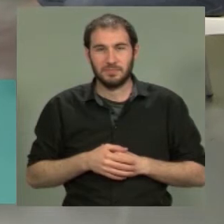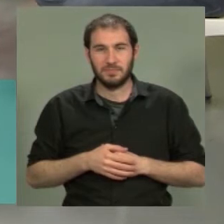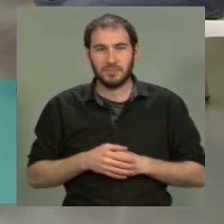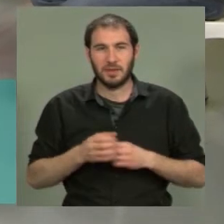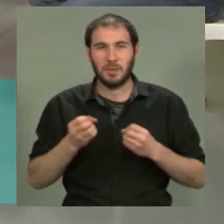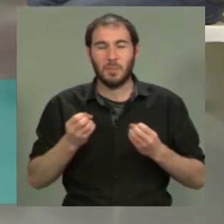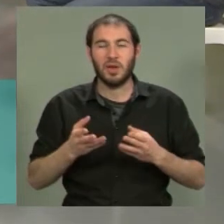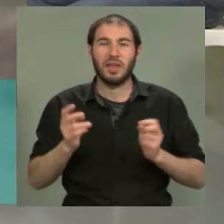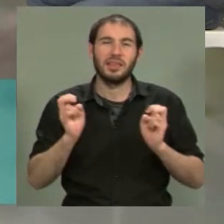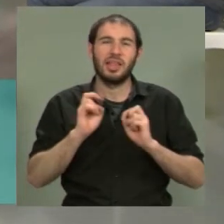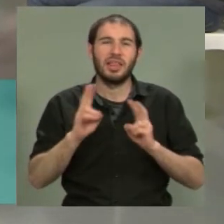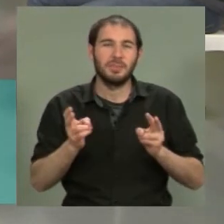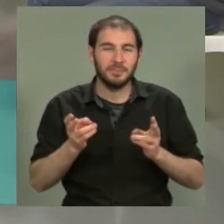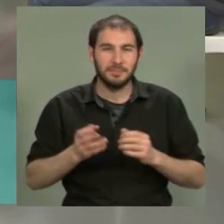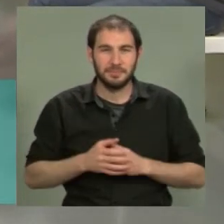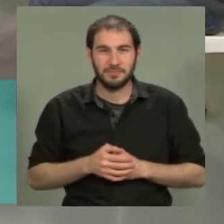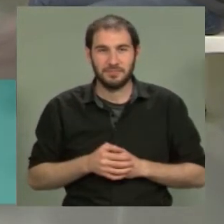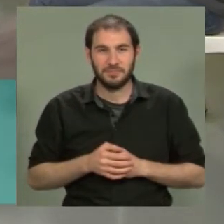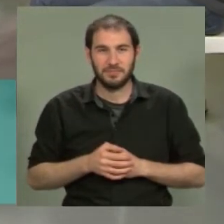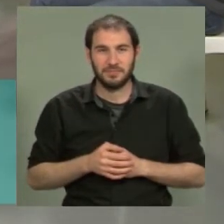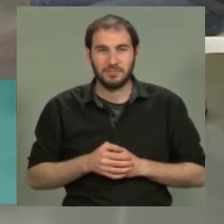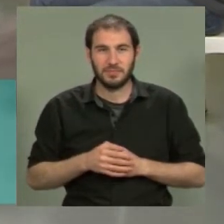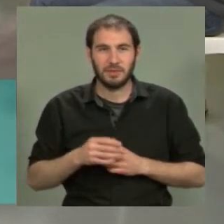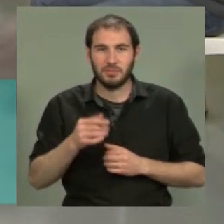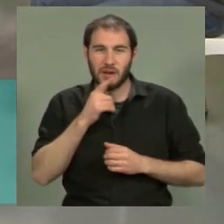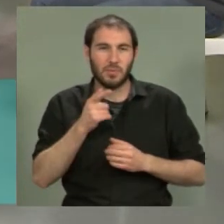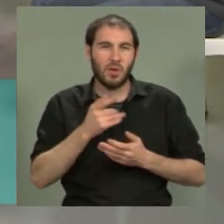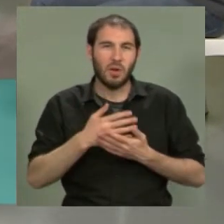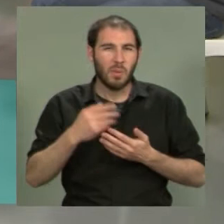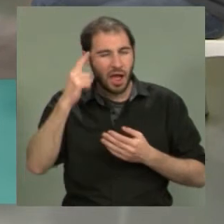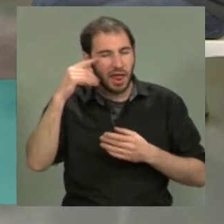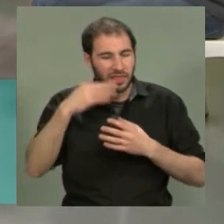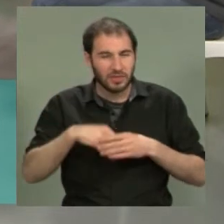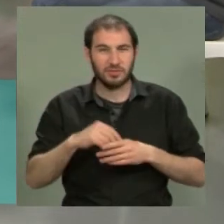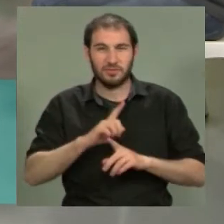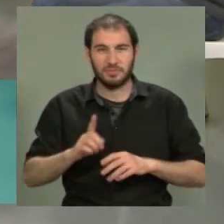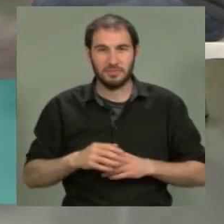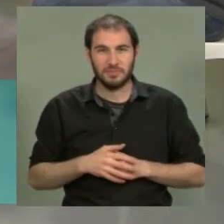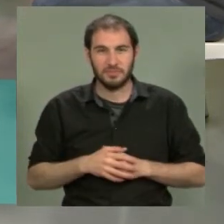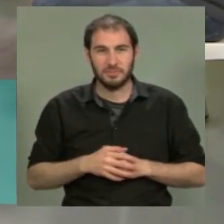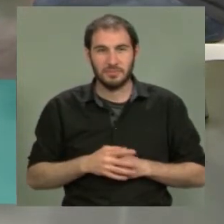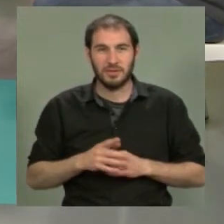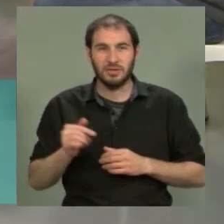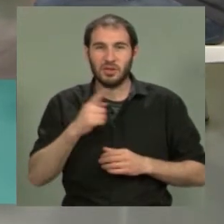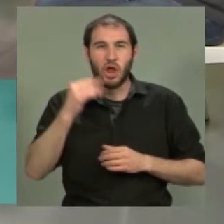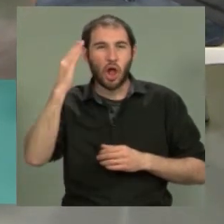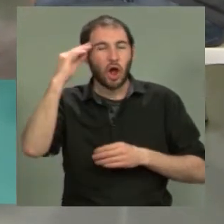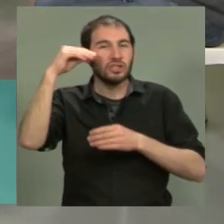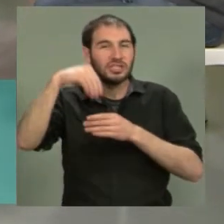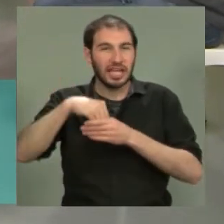porque no se trata de un despliegue biológico esto. Tenemos una